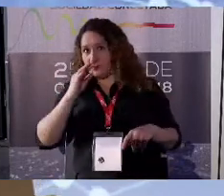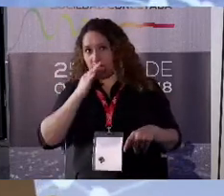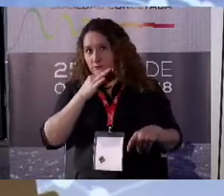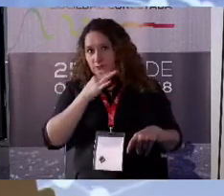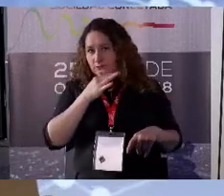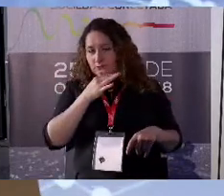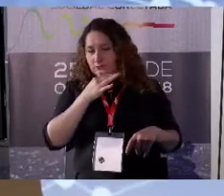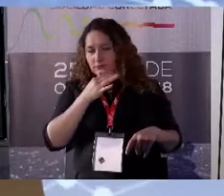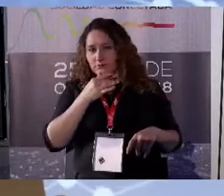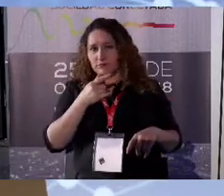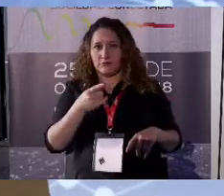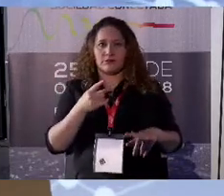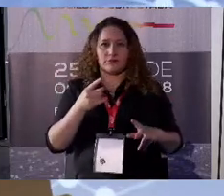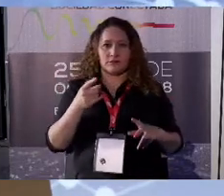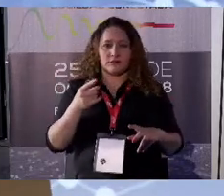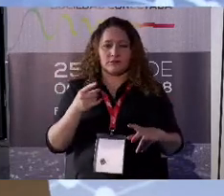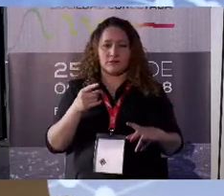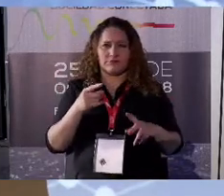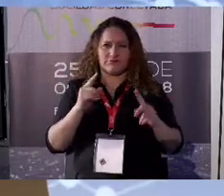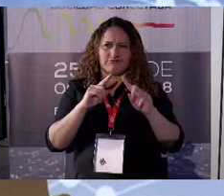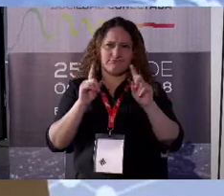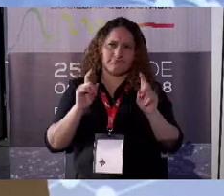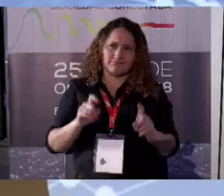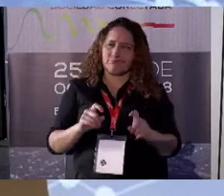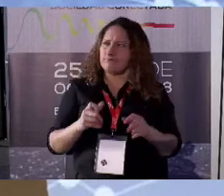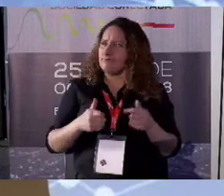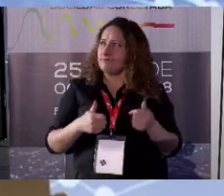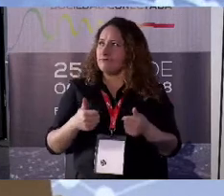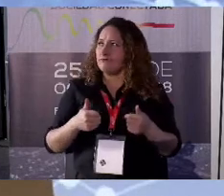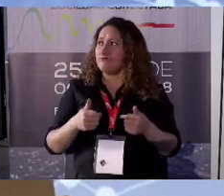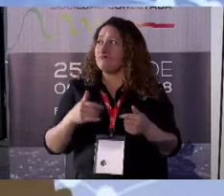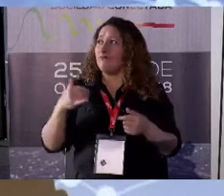momento es que esto es lo que va a